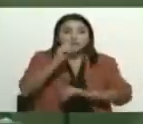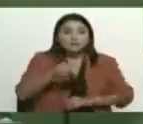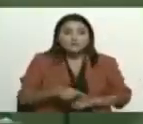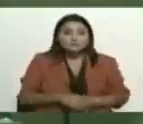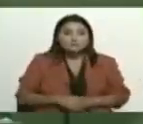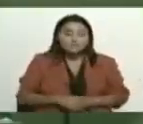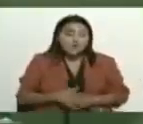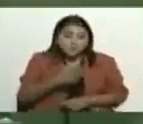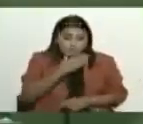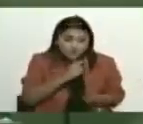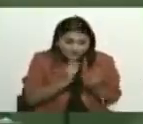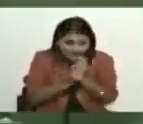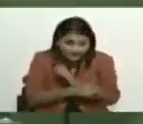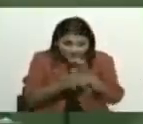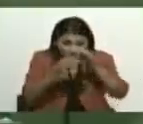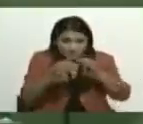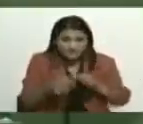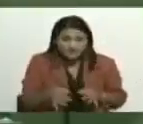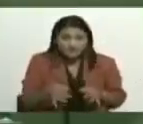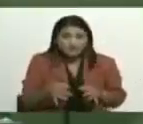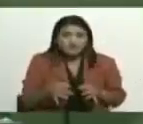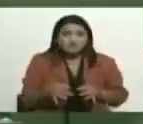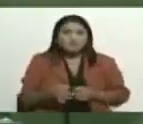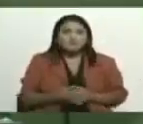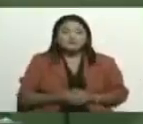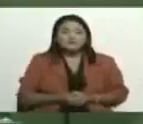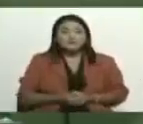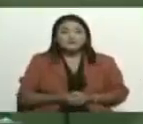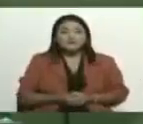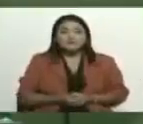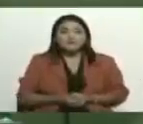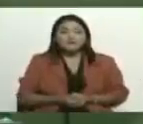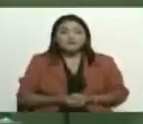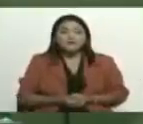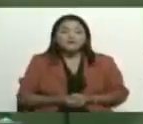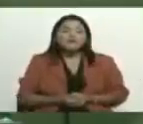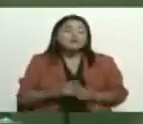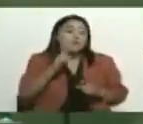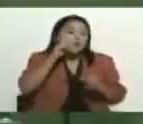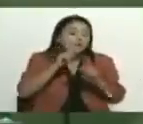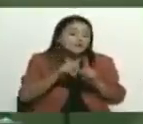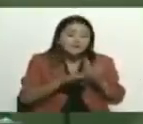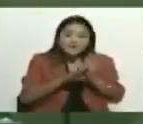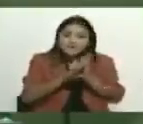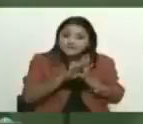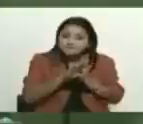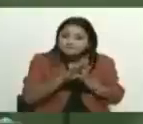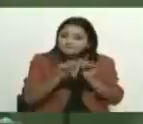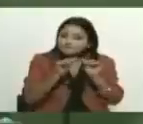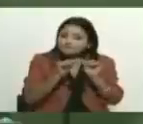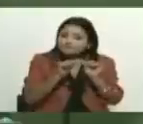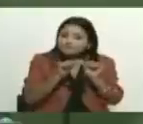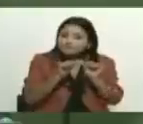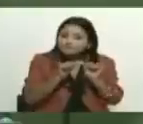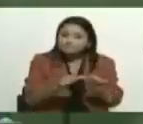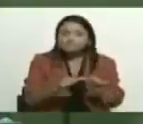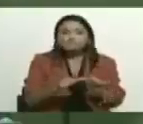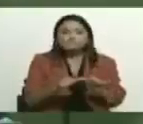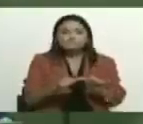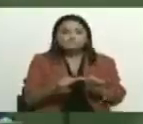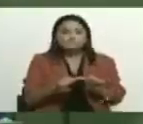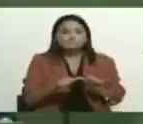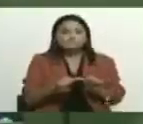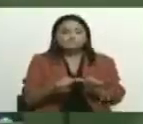haya una reforma verdadera y eficaz del sistema multilateral en el ámbito financiero, los objetivos de desarrollo sostenible, tema de objeto de esta